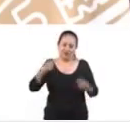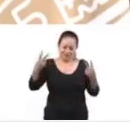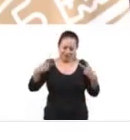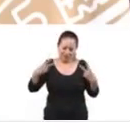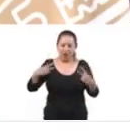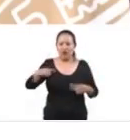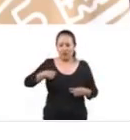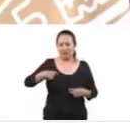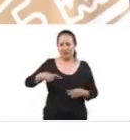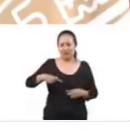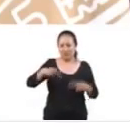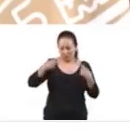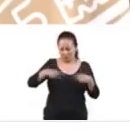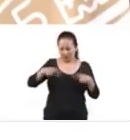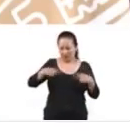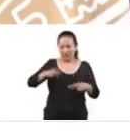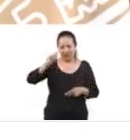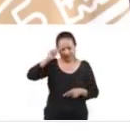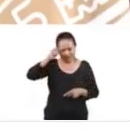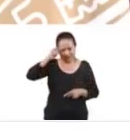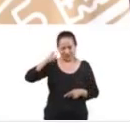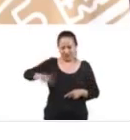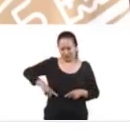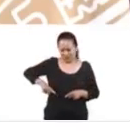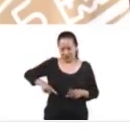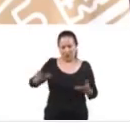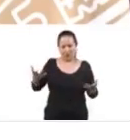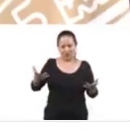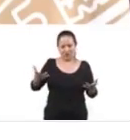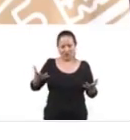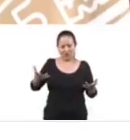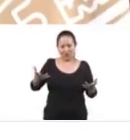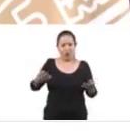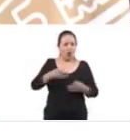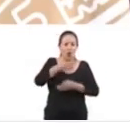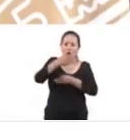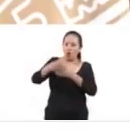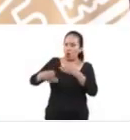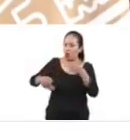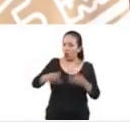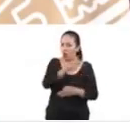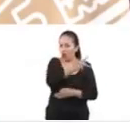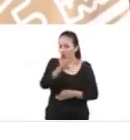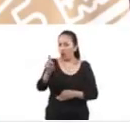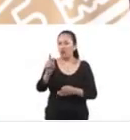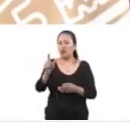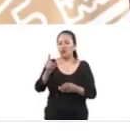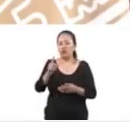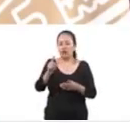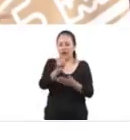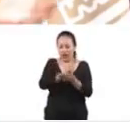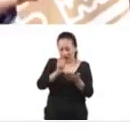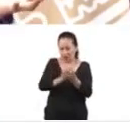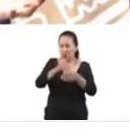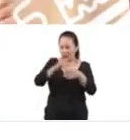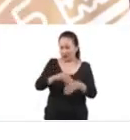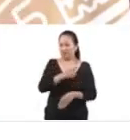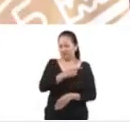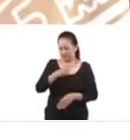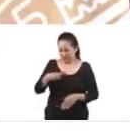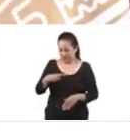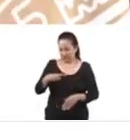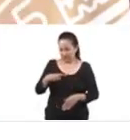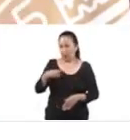la ley somos los servidores públicos. Todos los ciudadanos debemos cumplir con la ley. Pues para eso